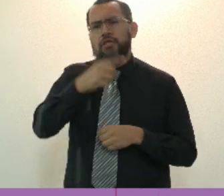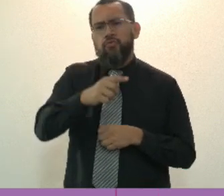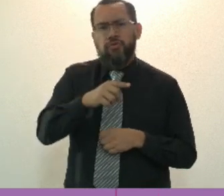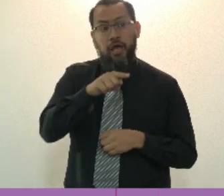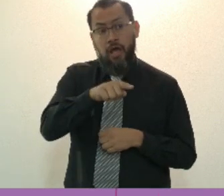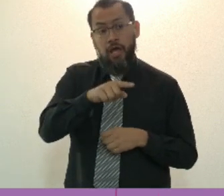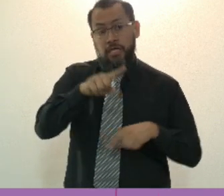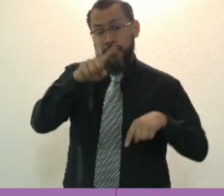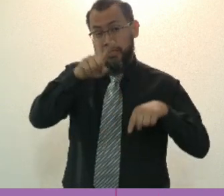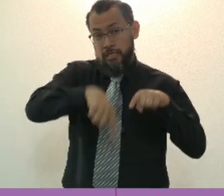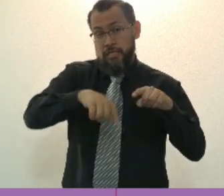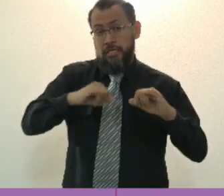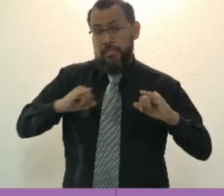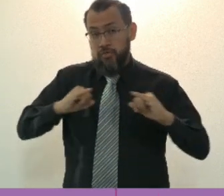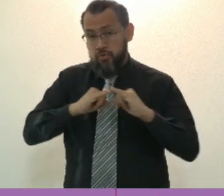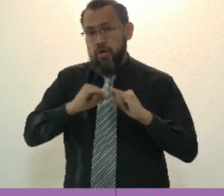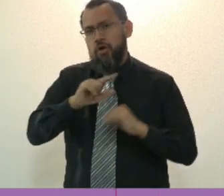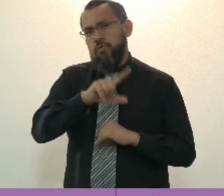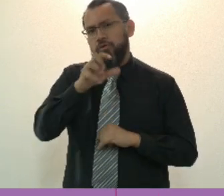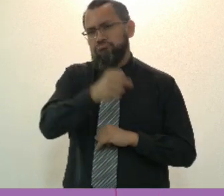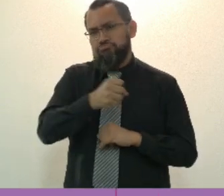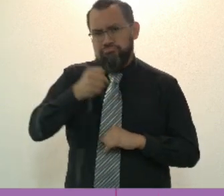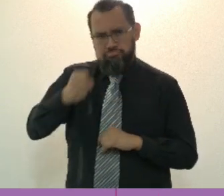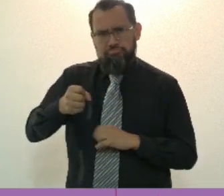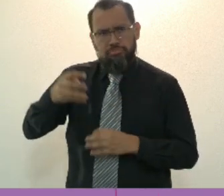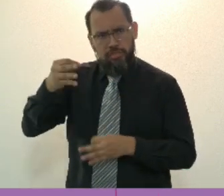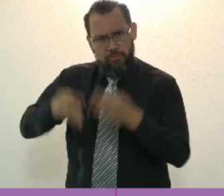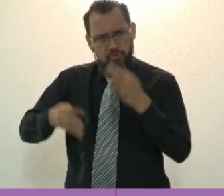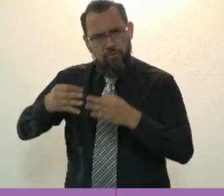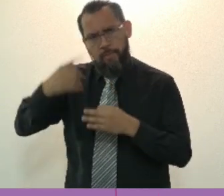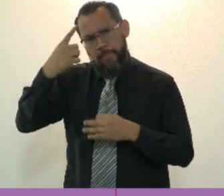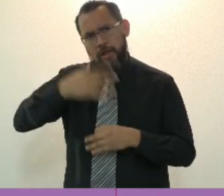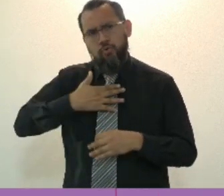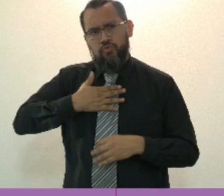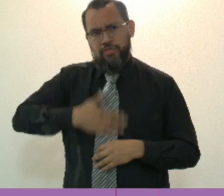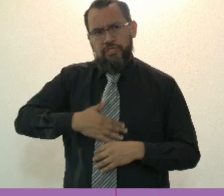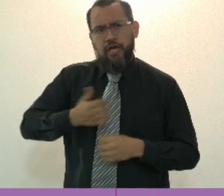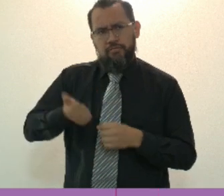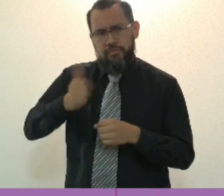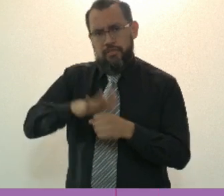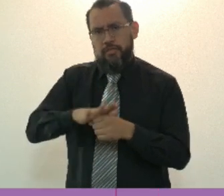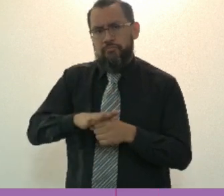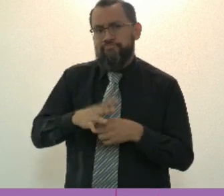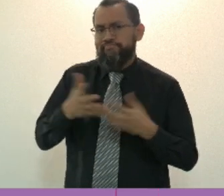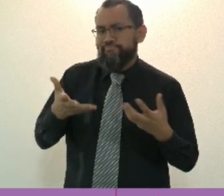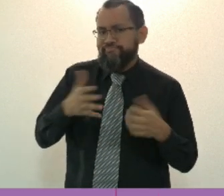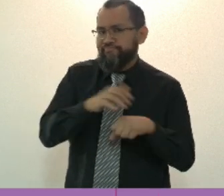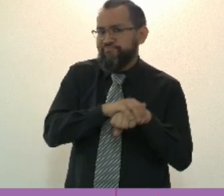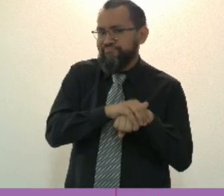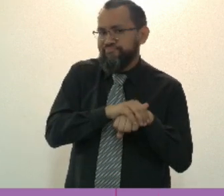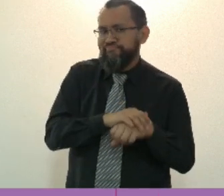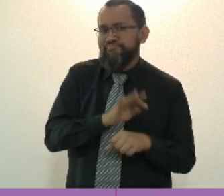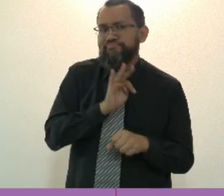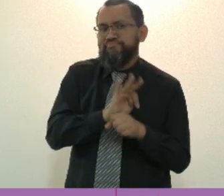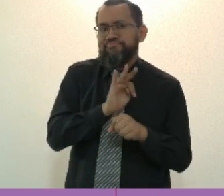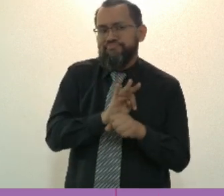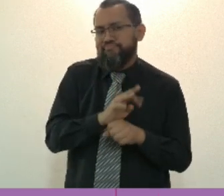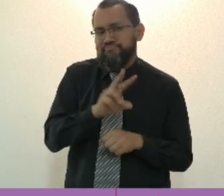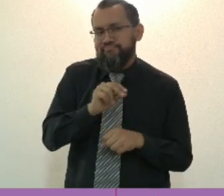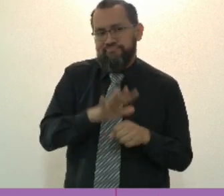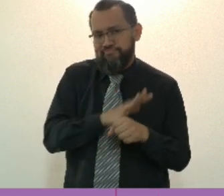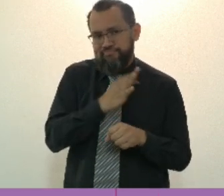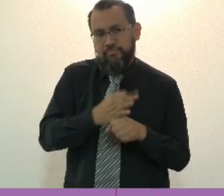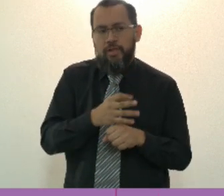de la institución y subirlo al Tribunal Federal de Justicia Administrativa, a ver si los cuates te alcanzan. Chance sí, pero no va a ser